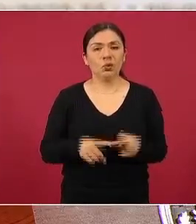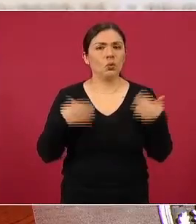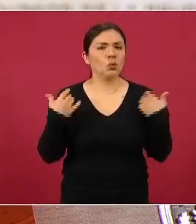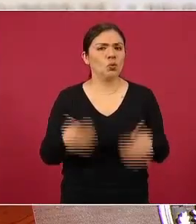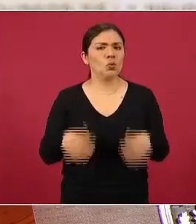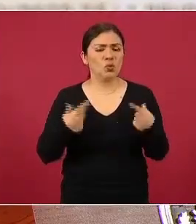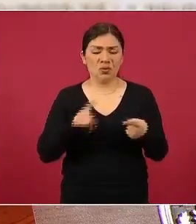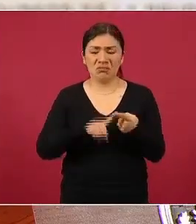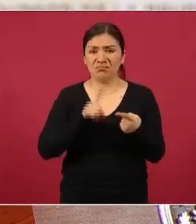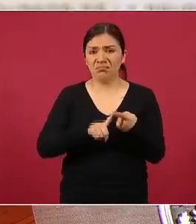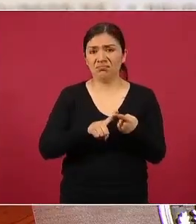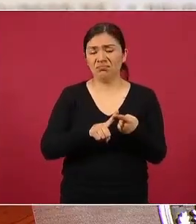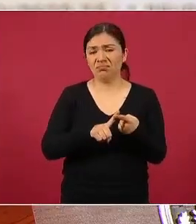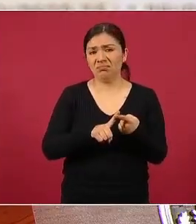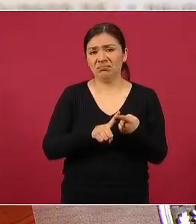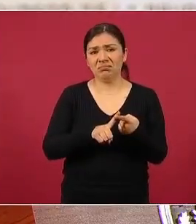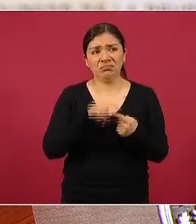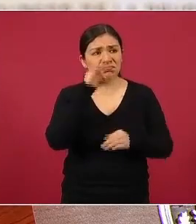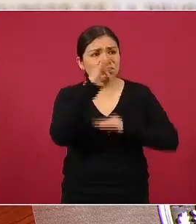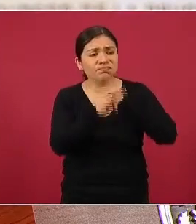tratada